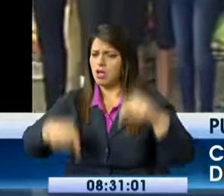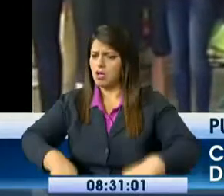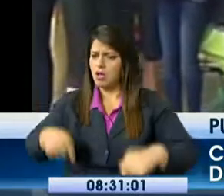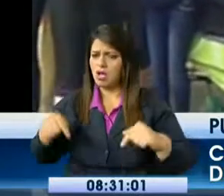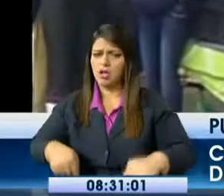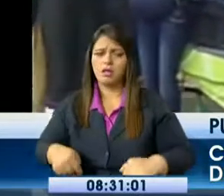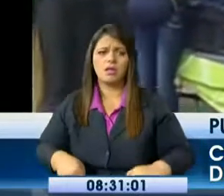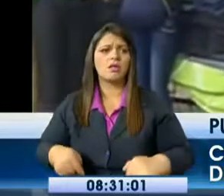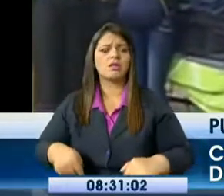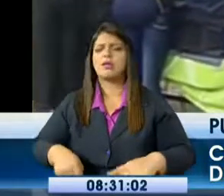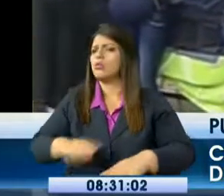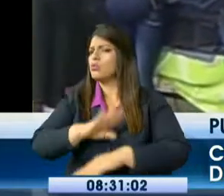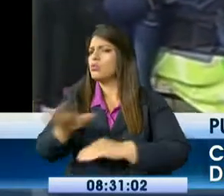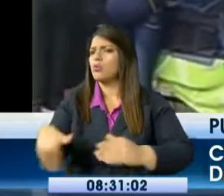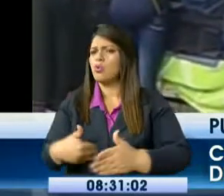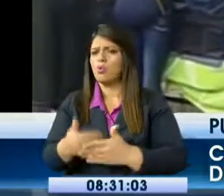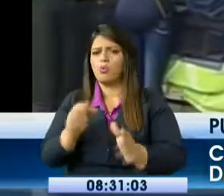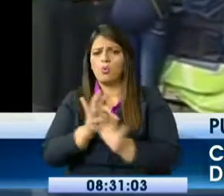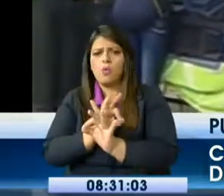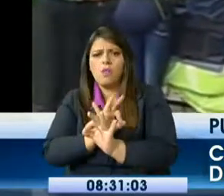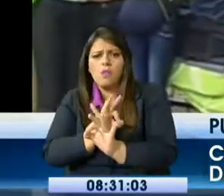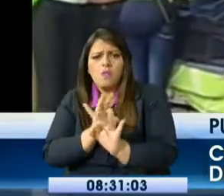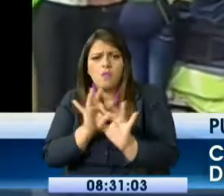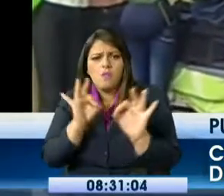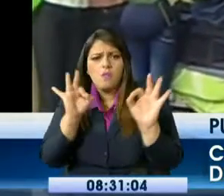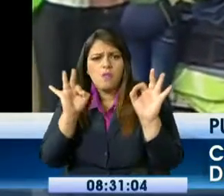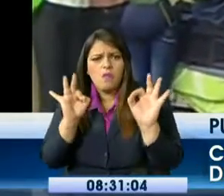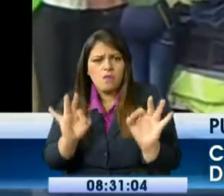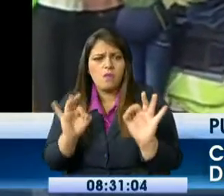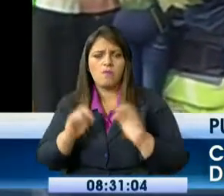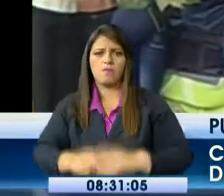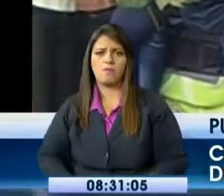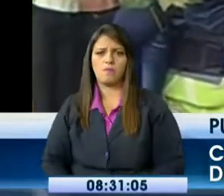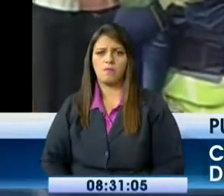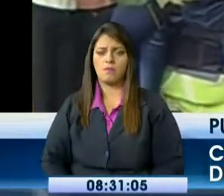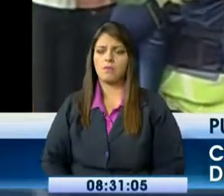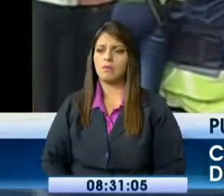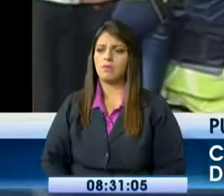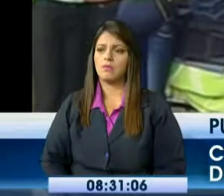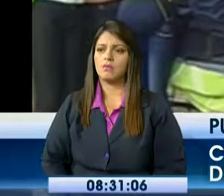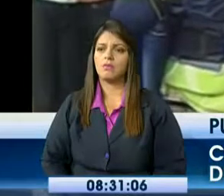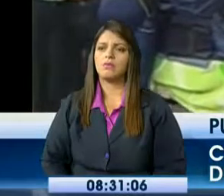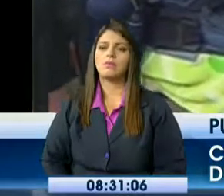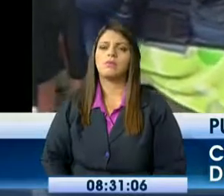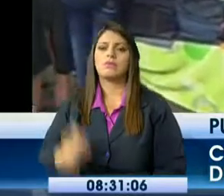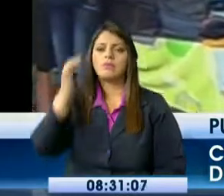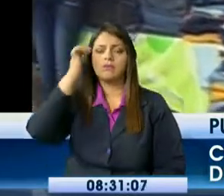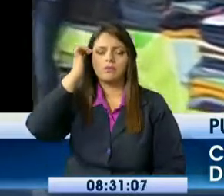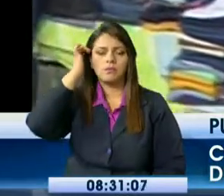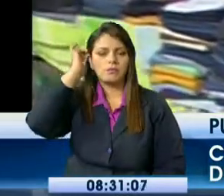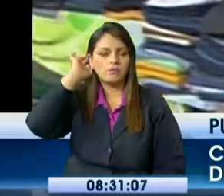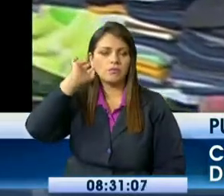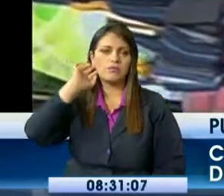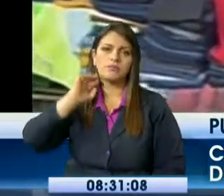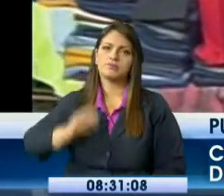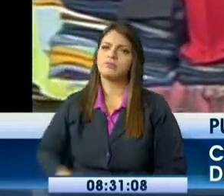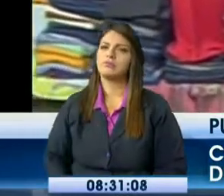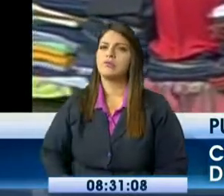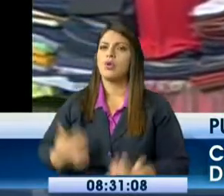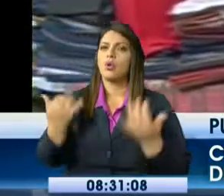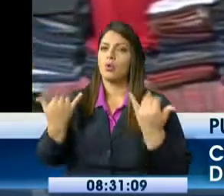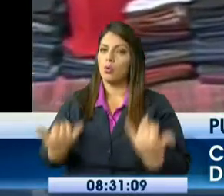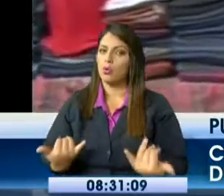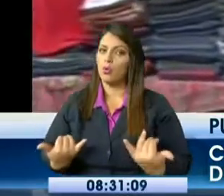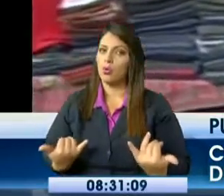aquí, vamos a un sitio arrendado. Ya lo están buscando, ¿no? Por ejemplo, sí, ya están, por ejemplo, ya buscando. Sí, nosotros tenemos hoy a la reunión con